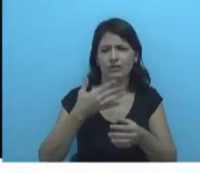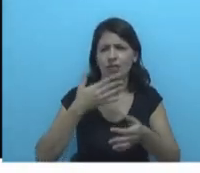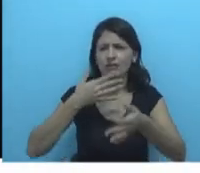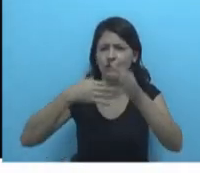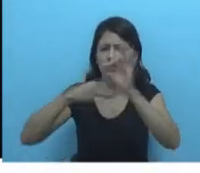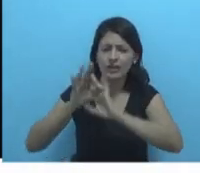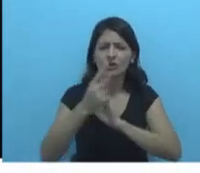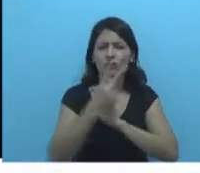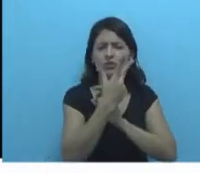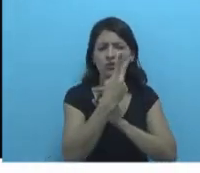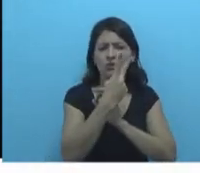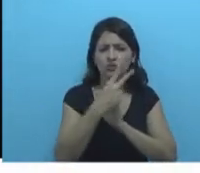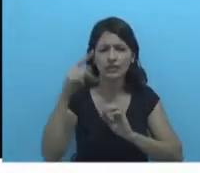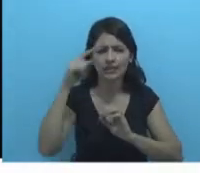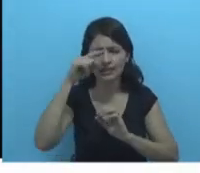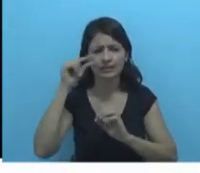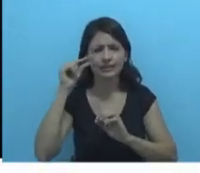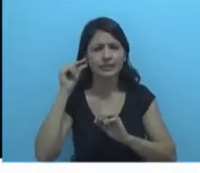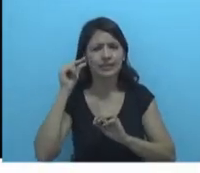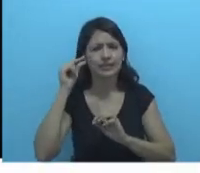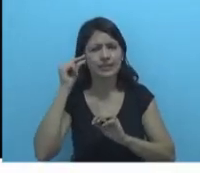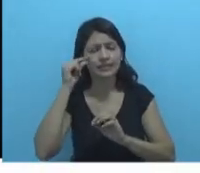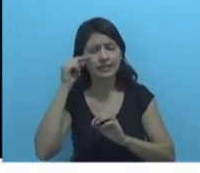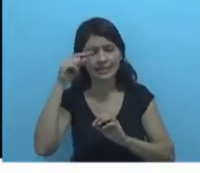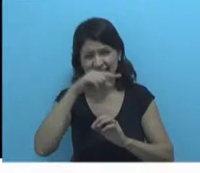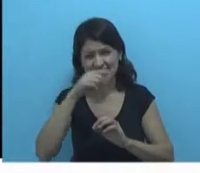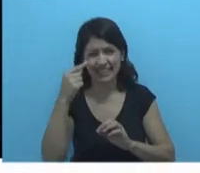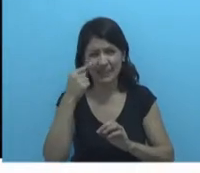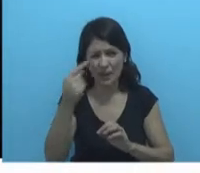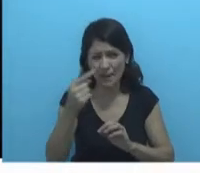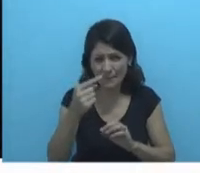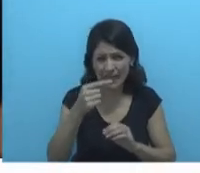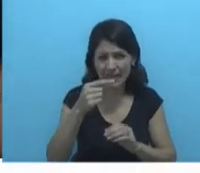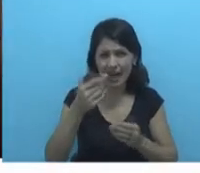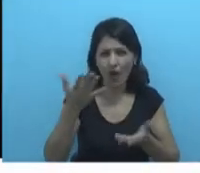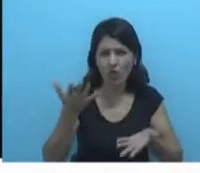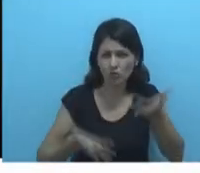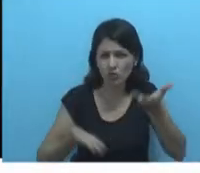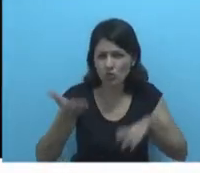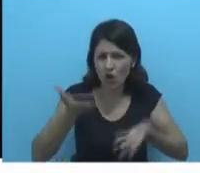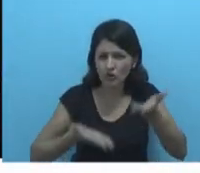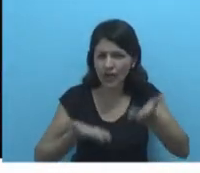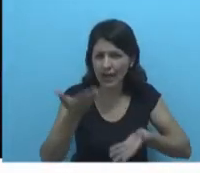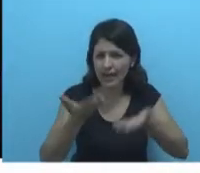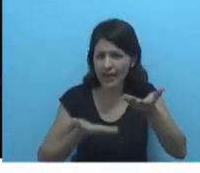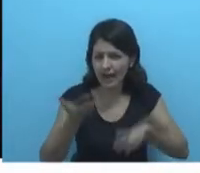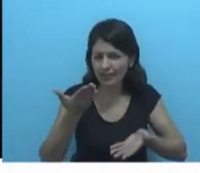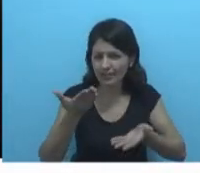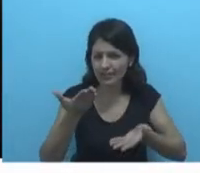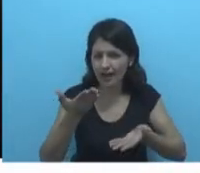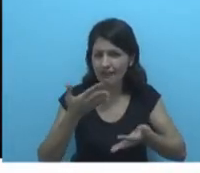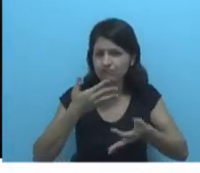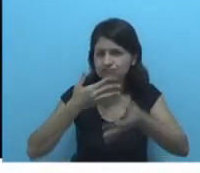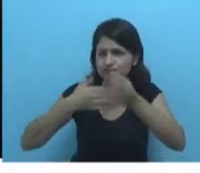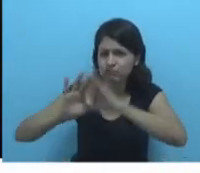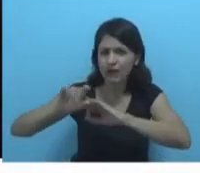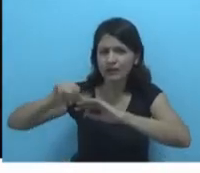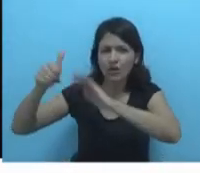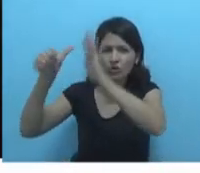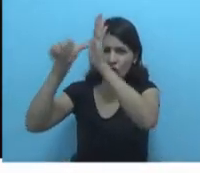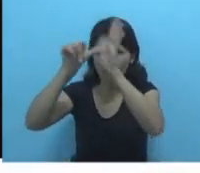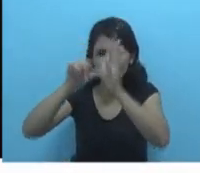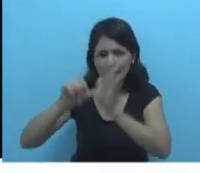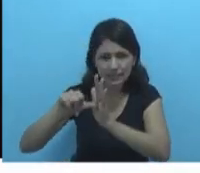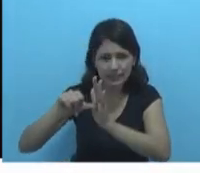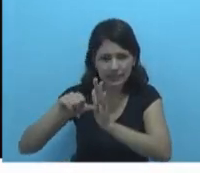Y sin embargo, nos ponen los precios que vienen del campo argentino a precio internacional.